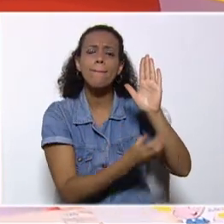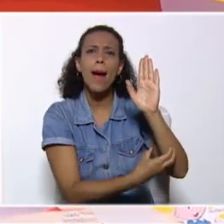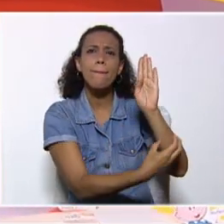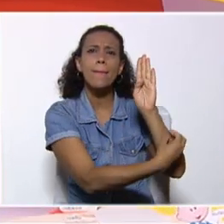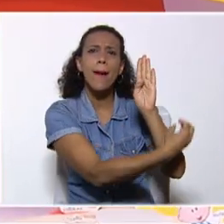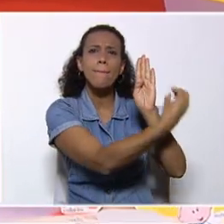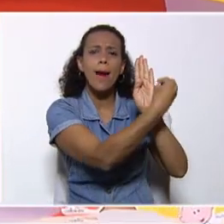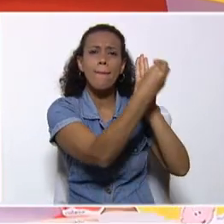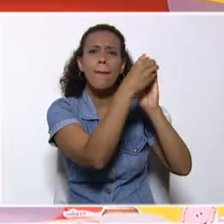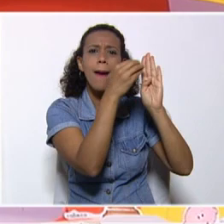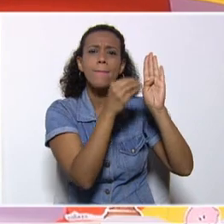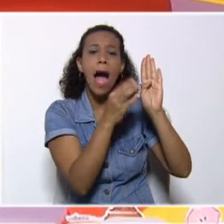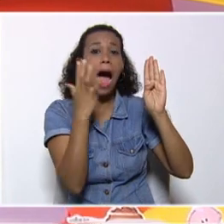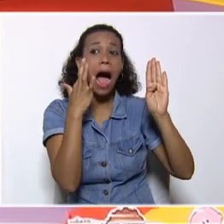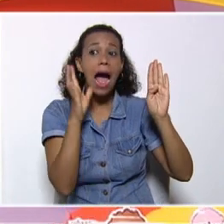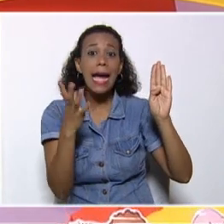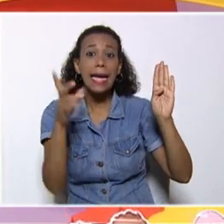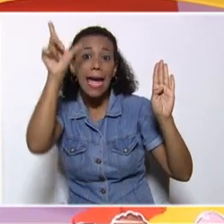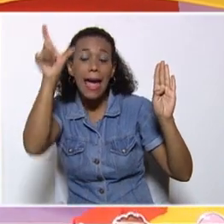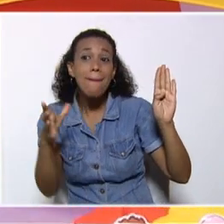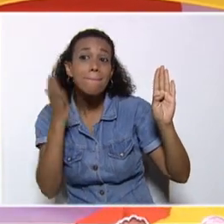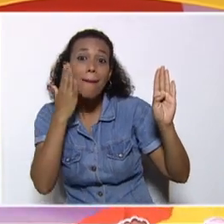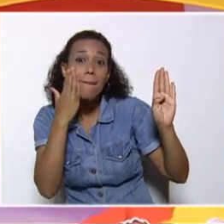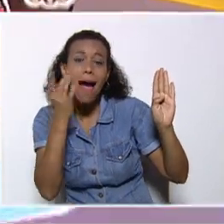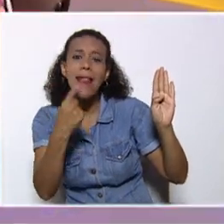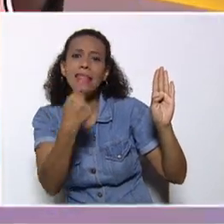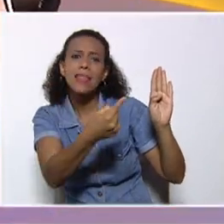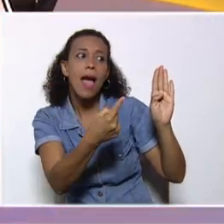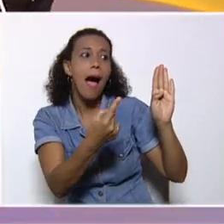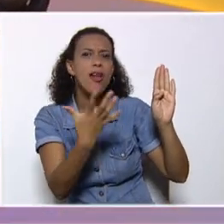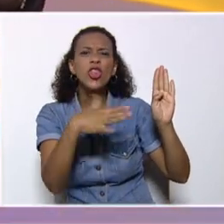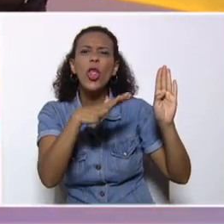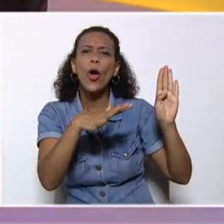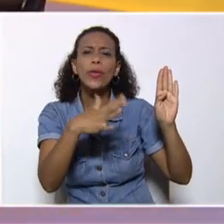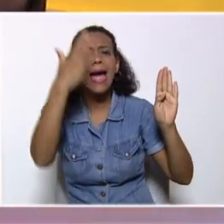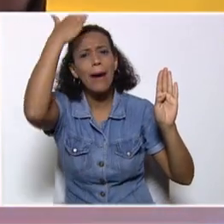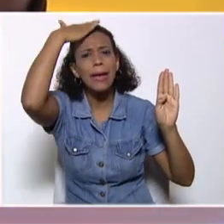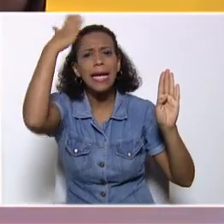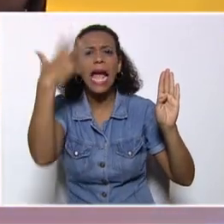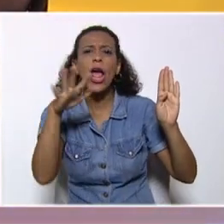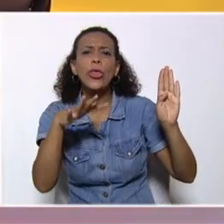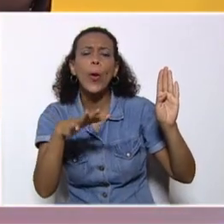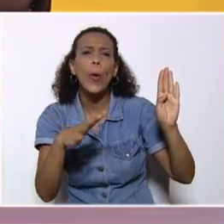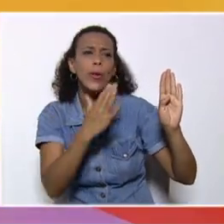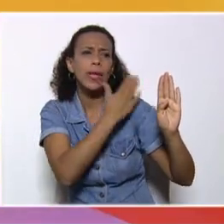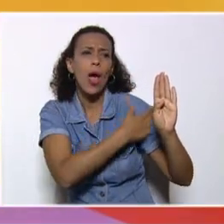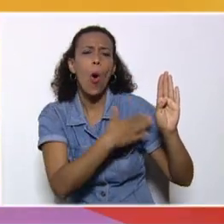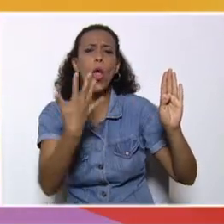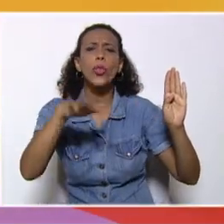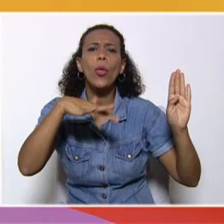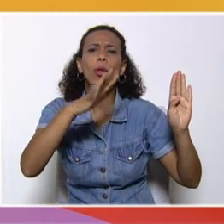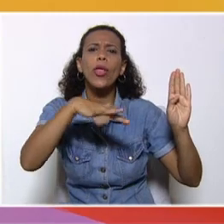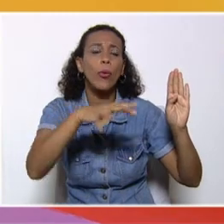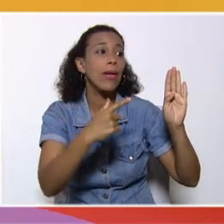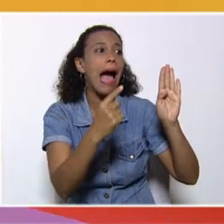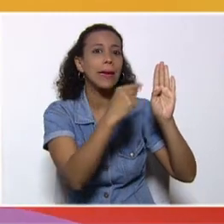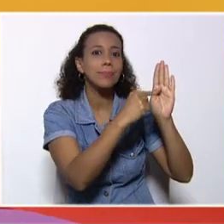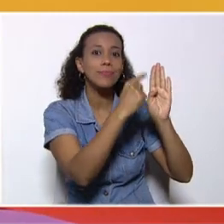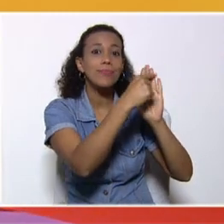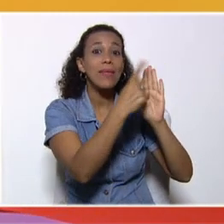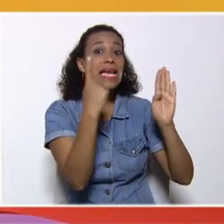cuerpo que el adulto o la adulta que lo acompaña le vaya nombrando. En esta oportunidad vamos a ir, por ejemplo,